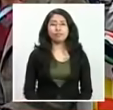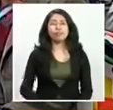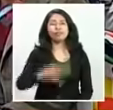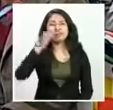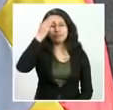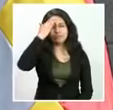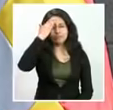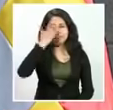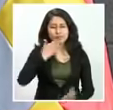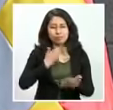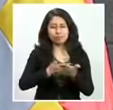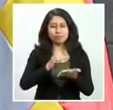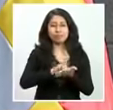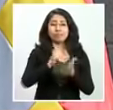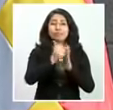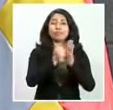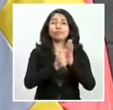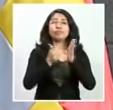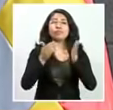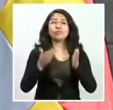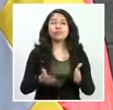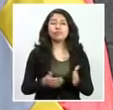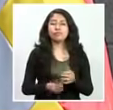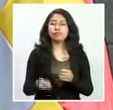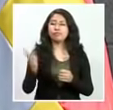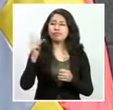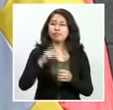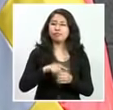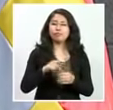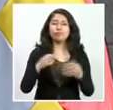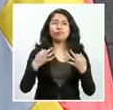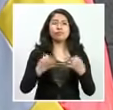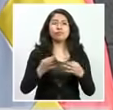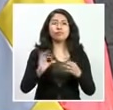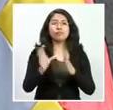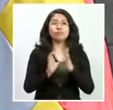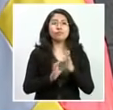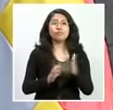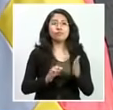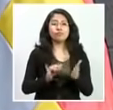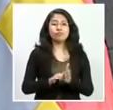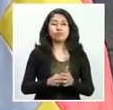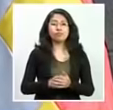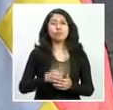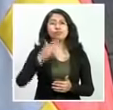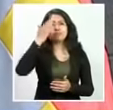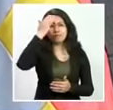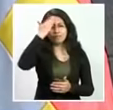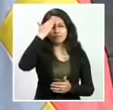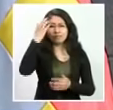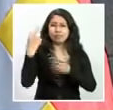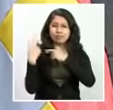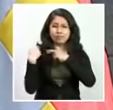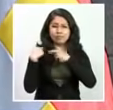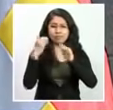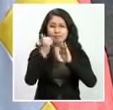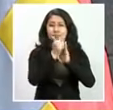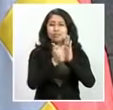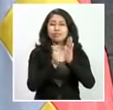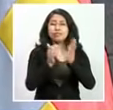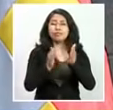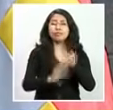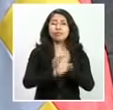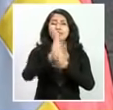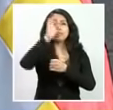Sabemos muy bien, como abogados, además que hemos participado en la gesta constituyente, qué mandato tiene el procurador. El mandato